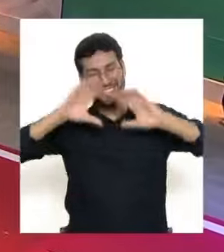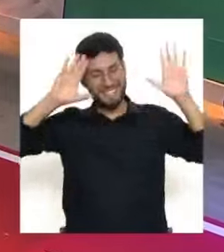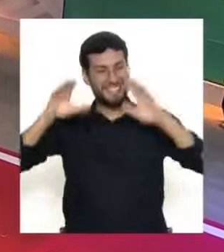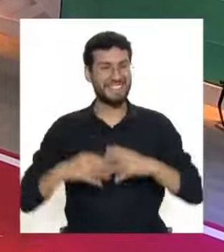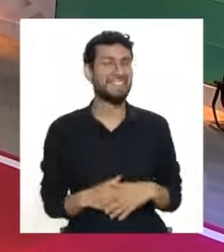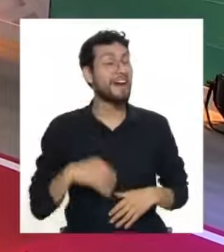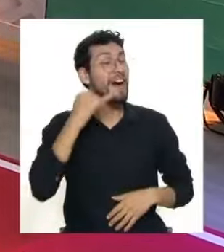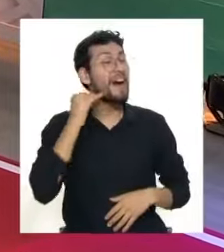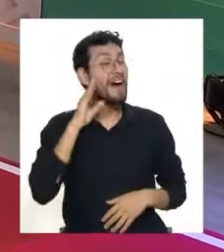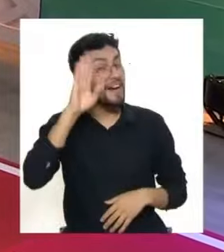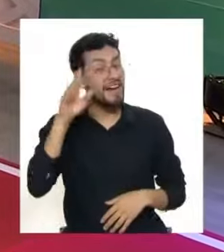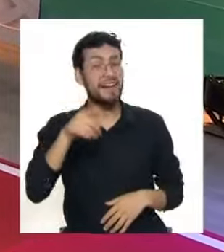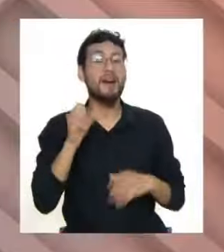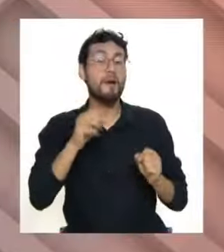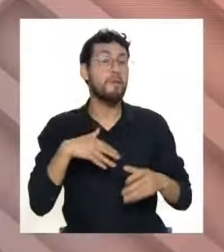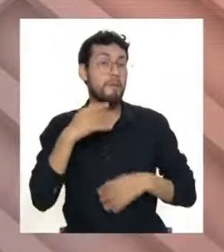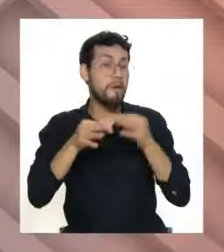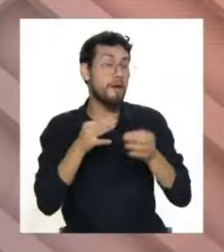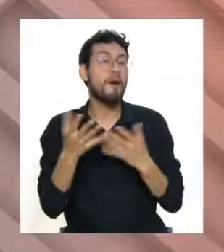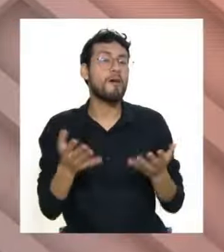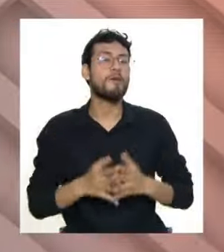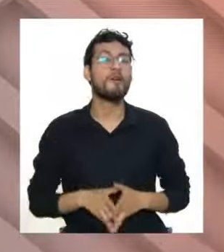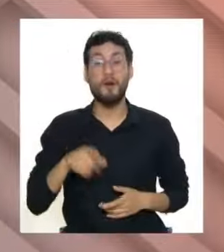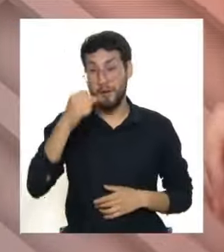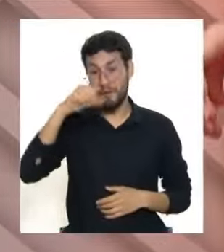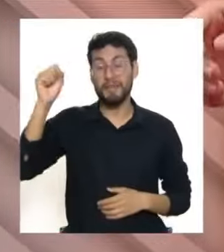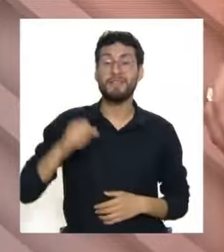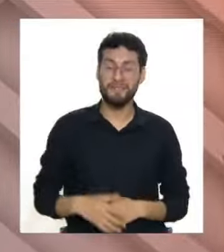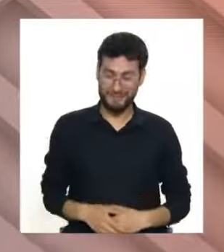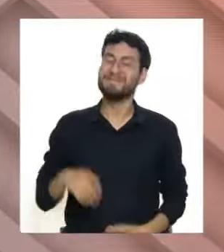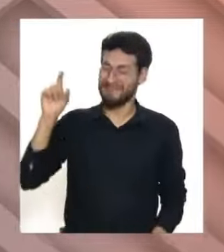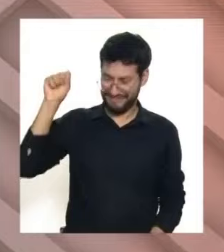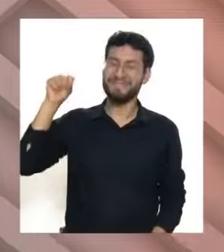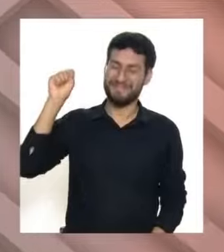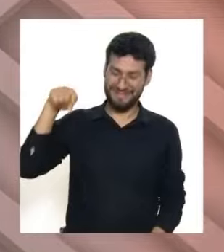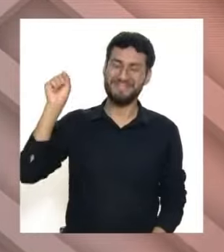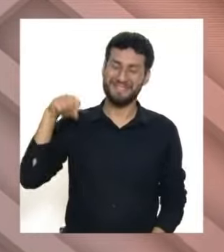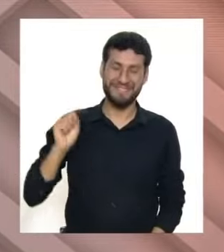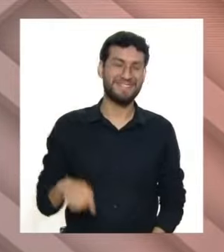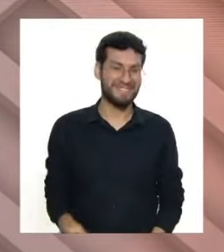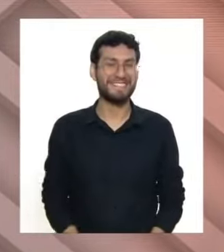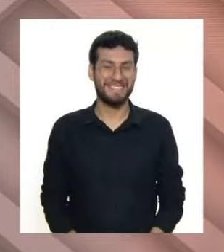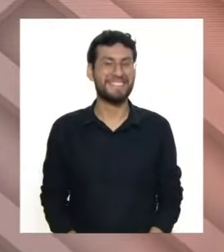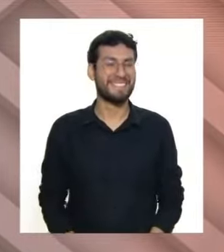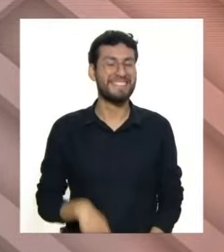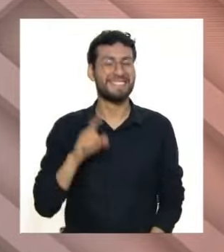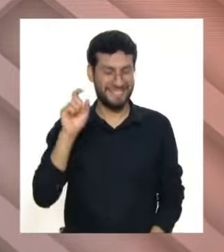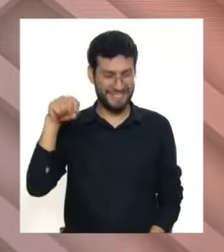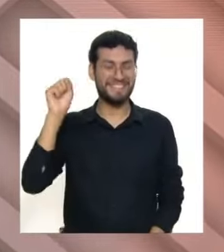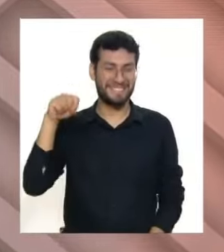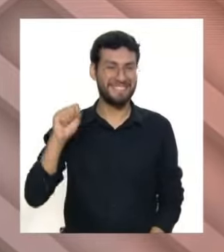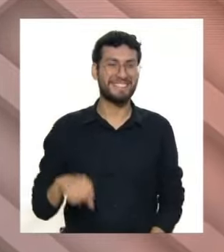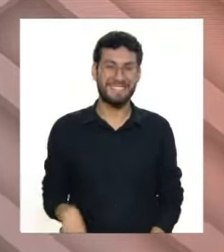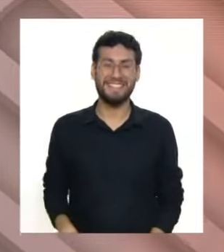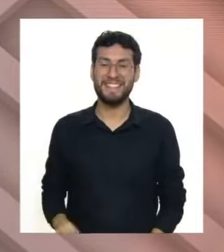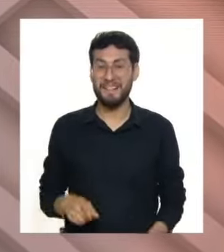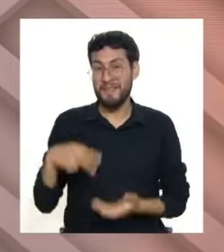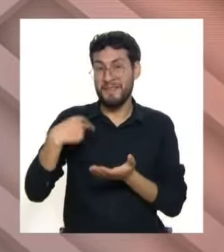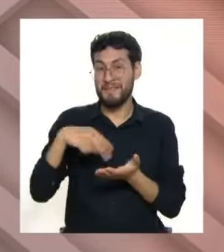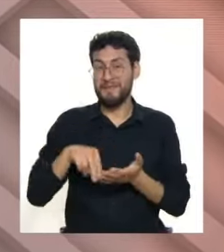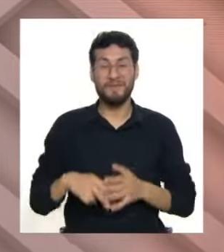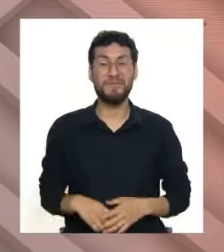Oye, Josué, ¿me puedes contar un poquito, por favor? ¿Tú has viajado? ¿Conoces la selva? Sí, ¿cierto? Sí. O sea, ¿tú sabes